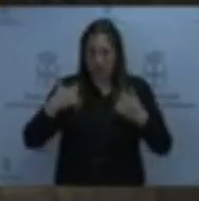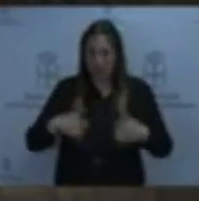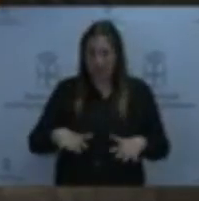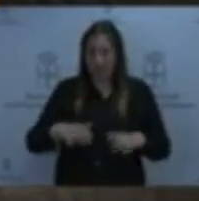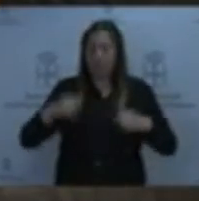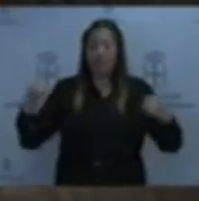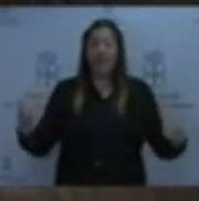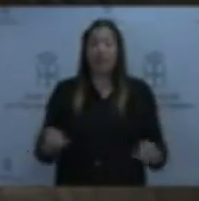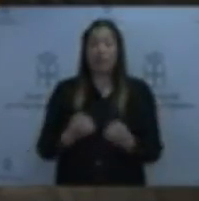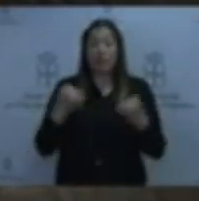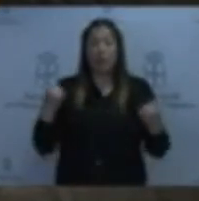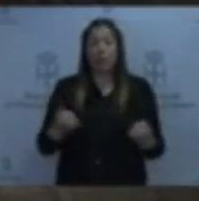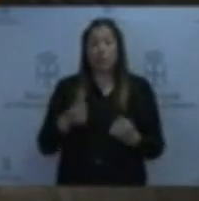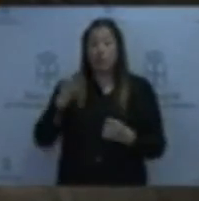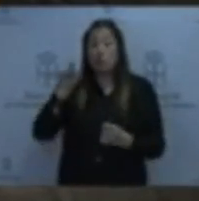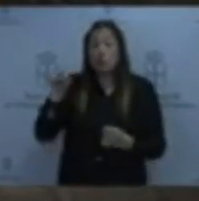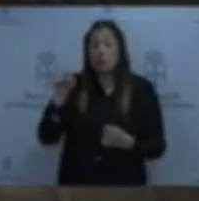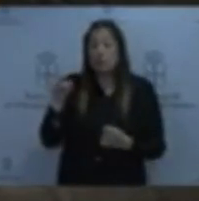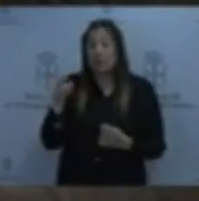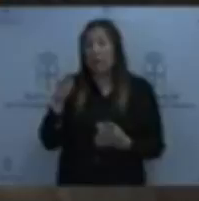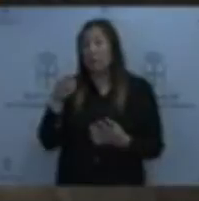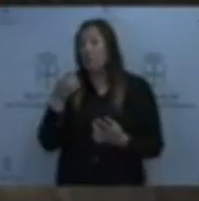usted en algún momento determinado comentó,